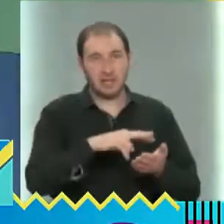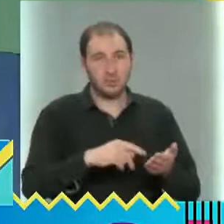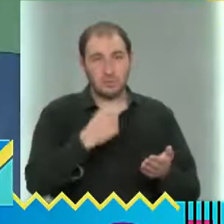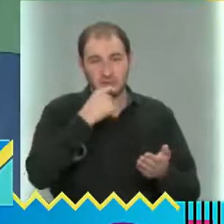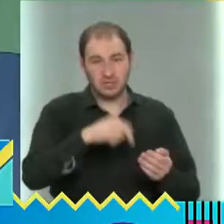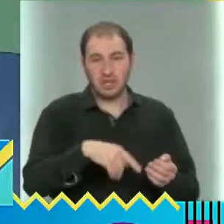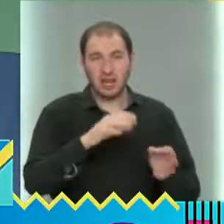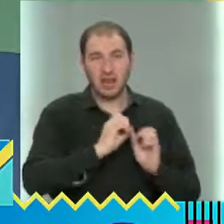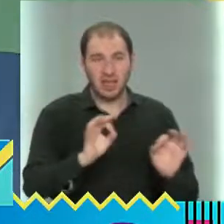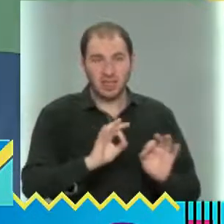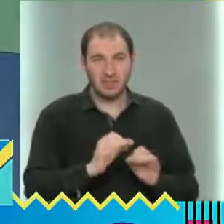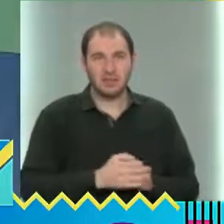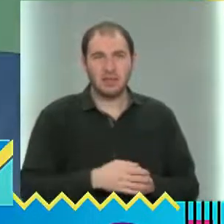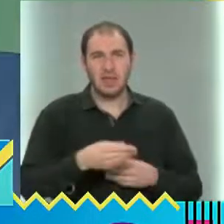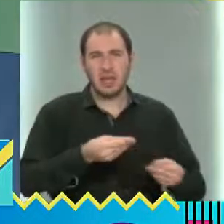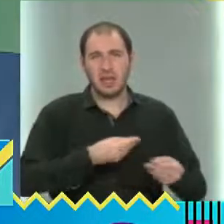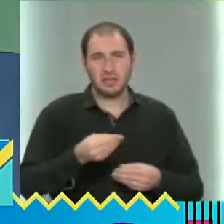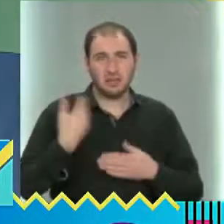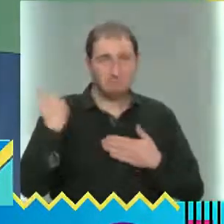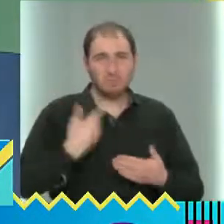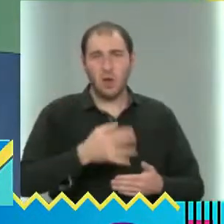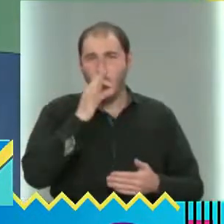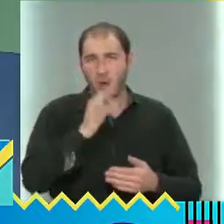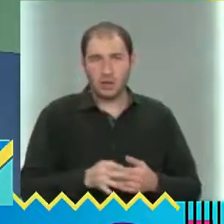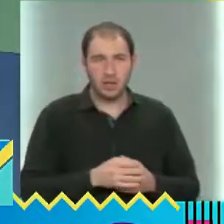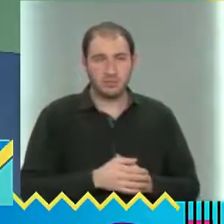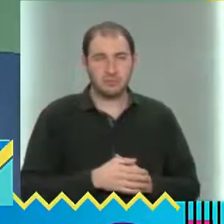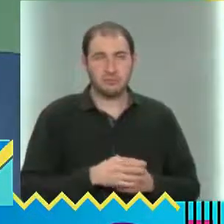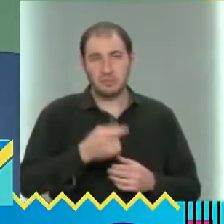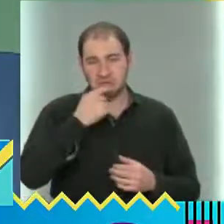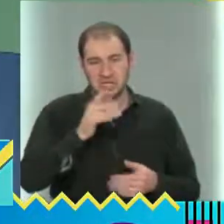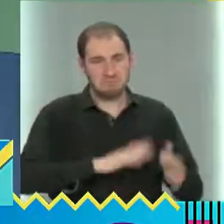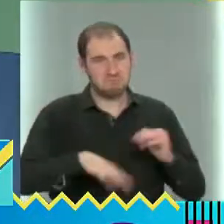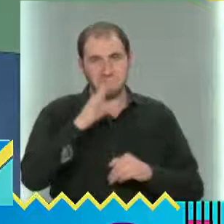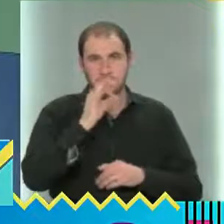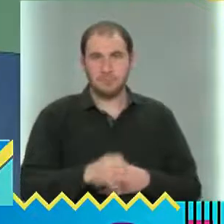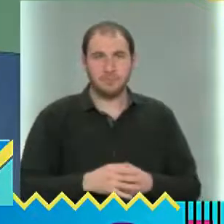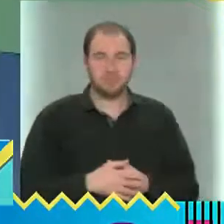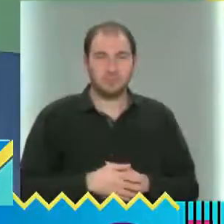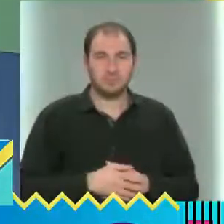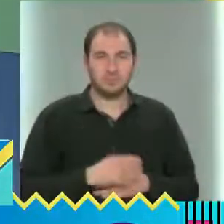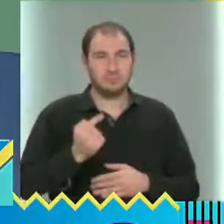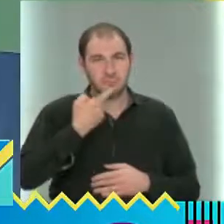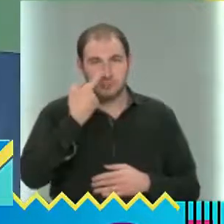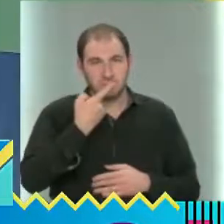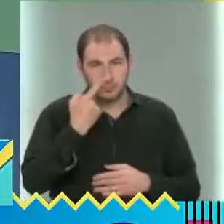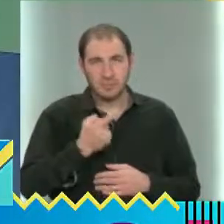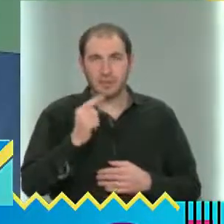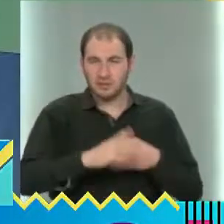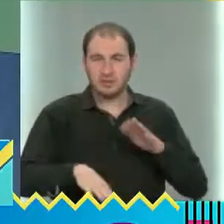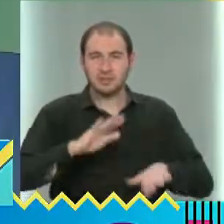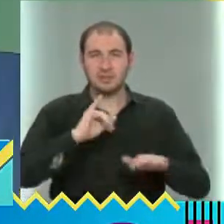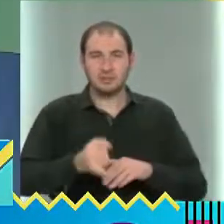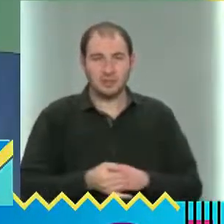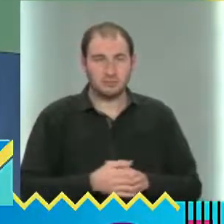Mendoza tampoco, en las distintas gestiones nunca se ejecutó en la provincia. Sería muy interesante que eso sucediera, que